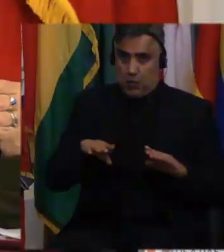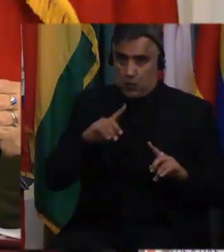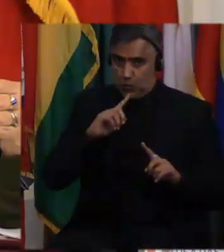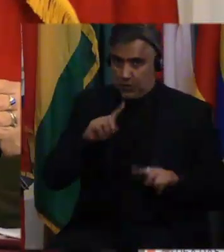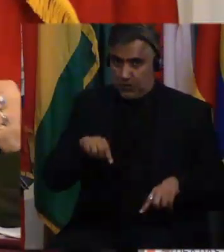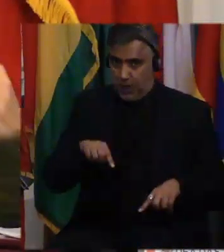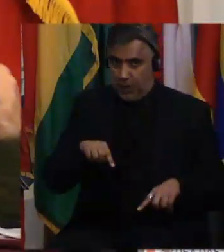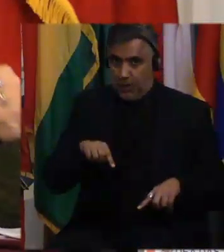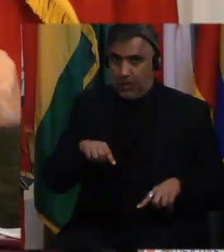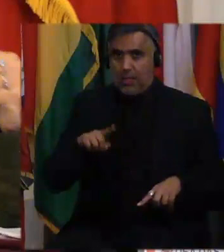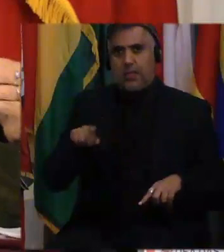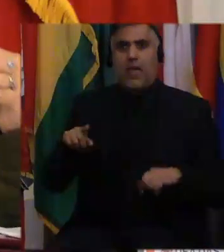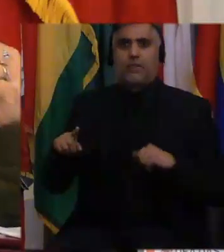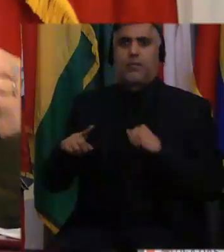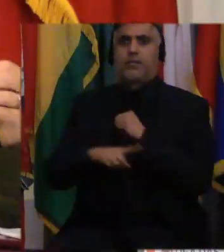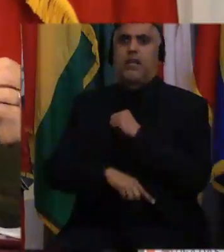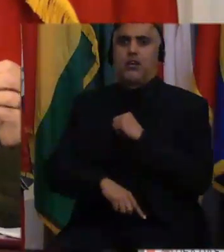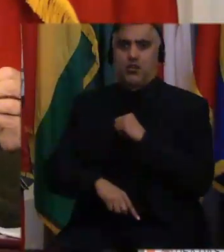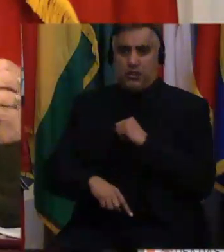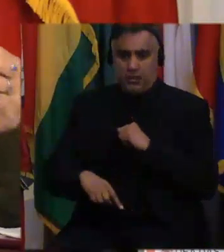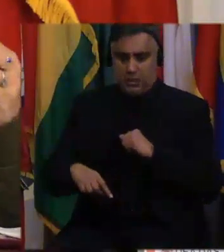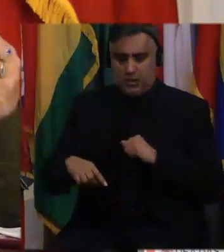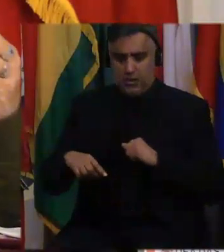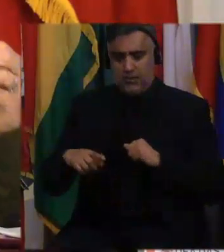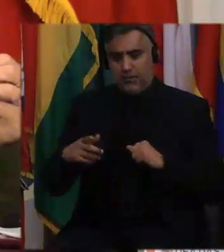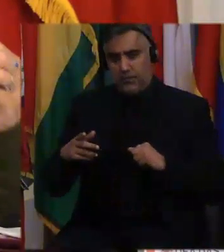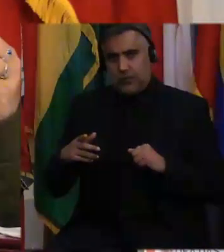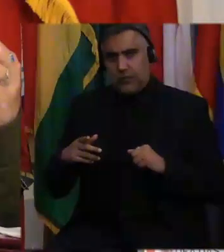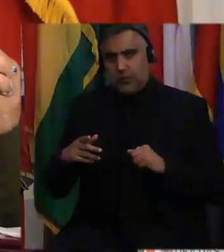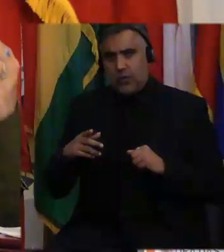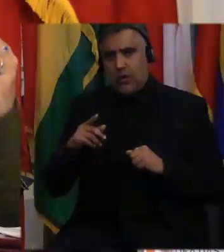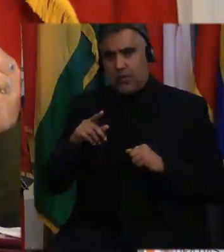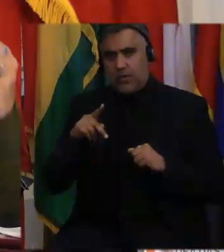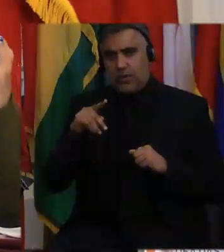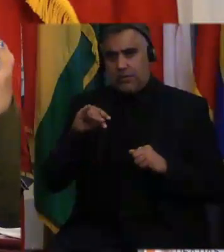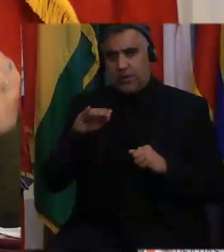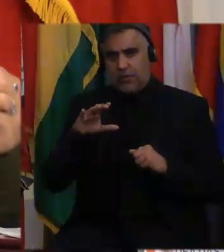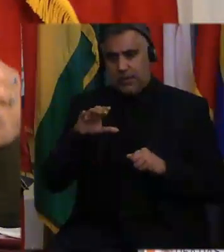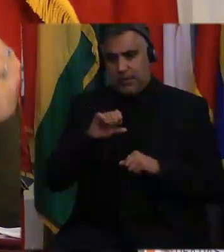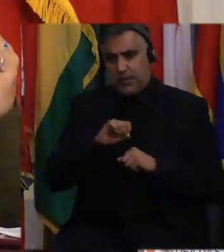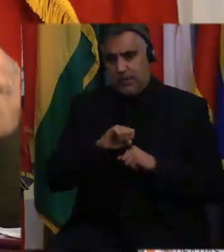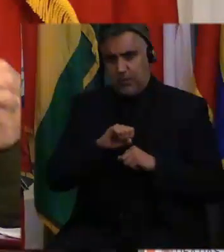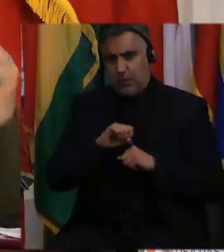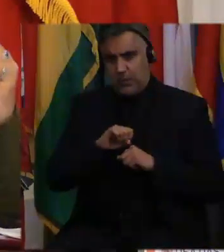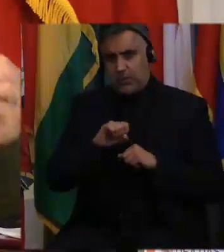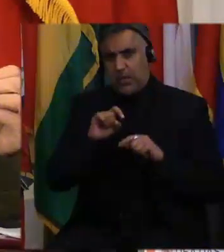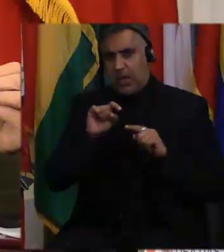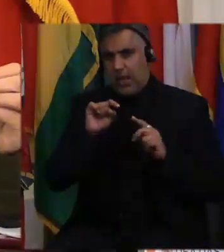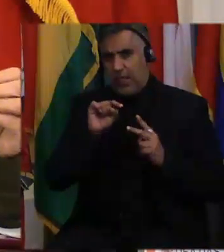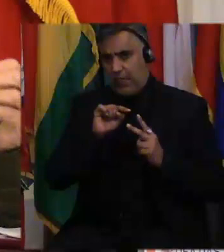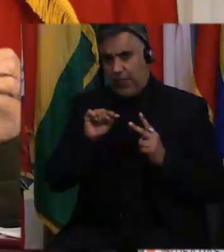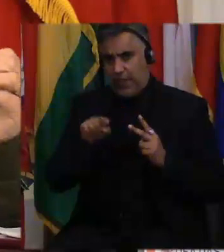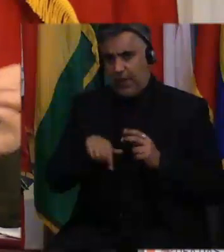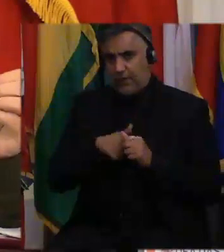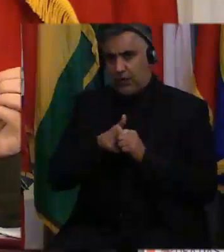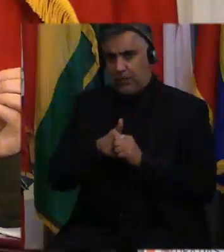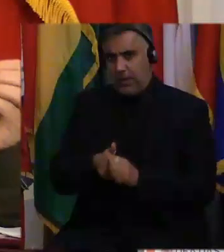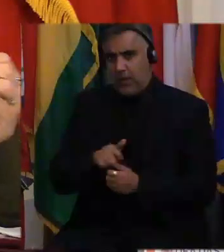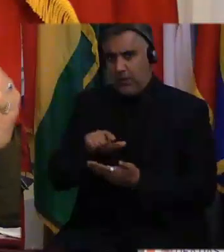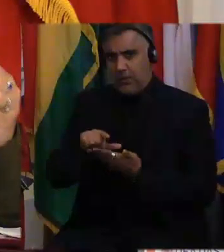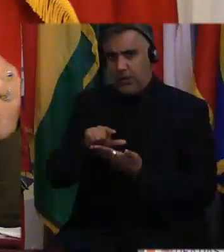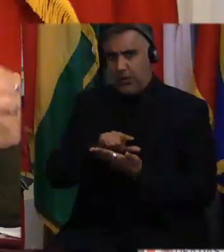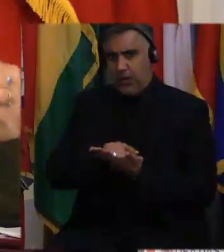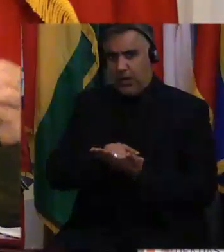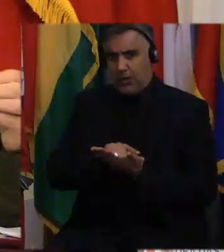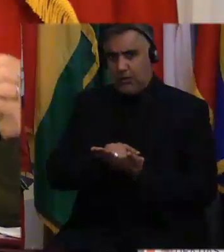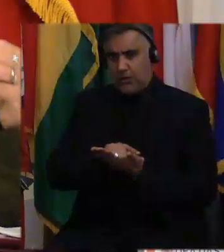sancionarlos. O sea, son funcionarios públicos y los funcionarios públicos tienen que cumplir con las leyes de los países. Y si no las